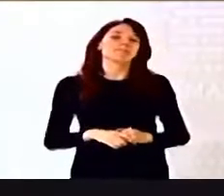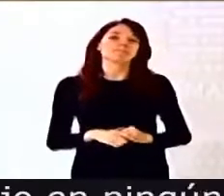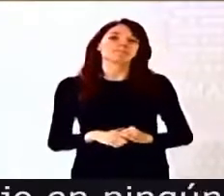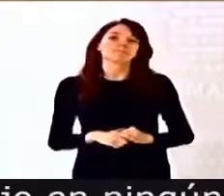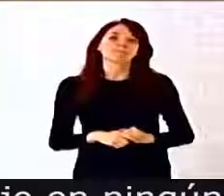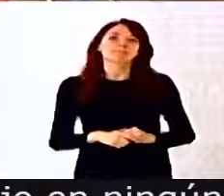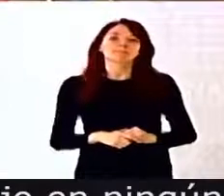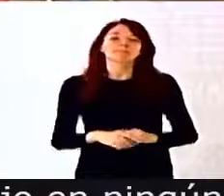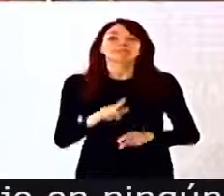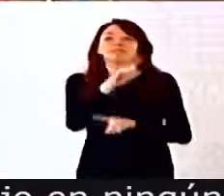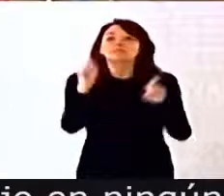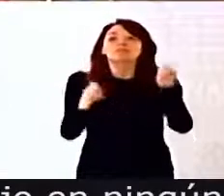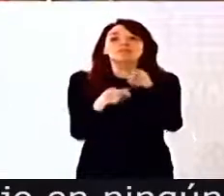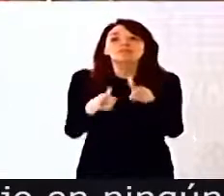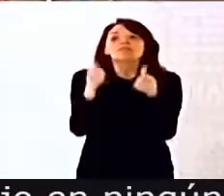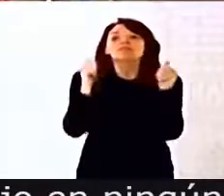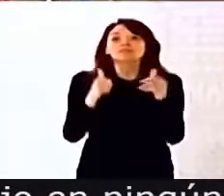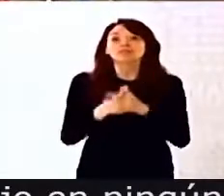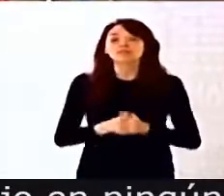¿Alguna pregunta más?